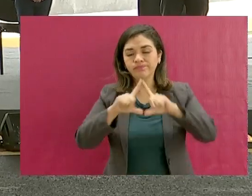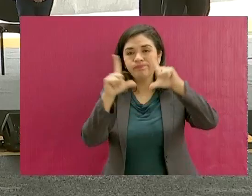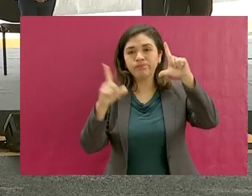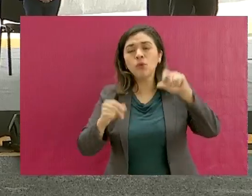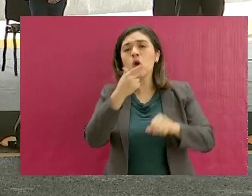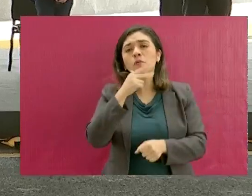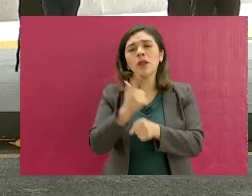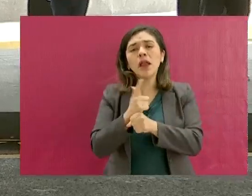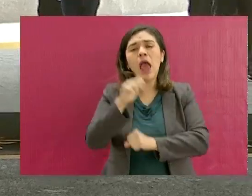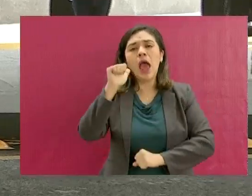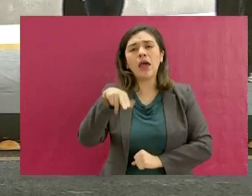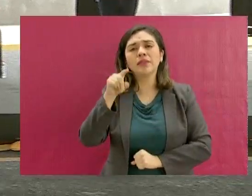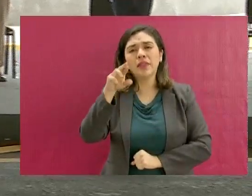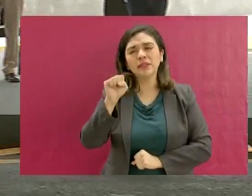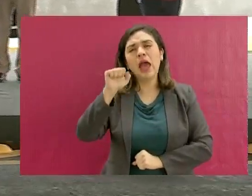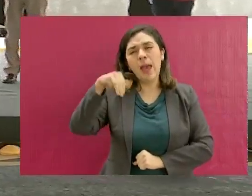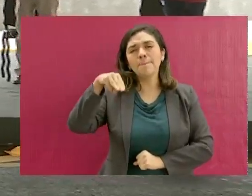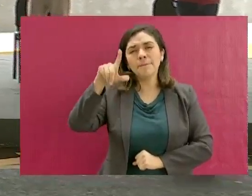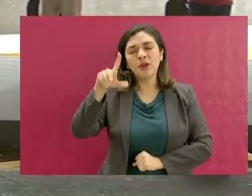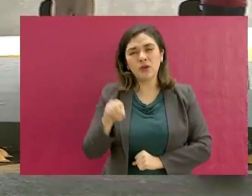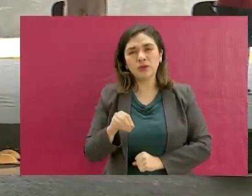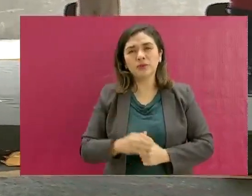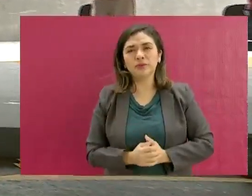licenciado Andrés Manuel López Obrador.